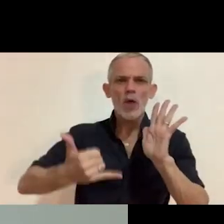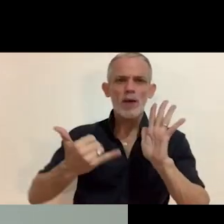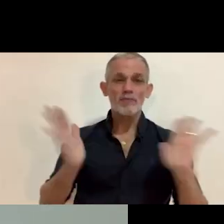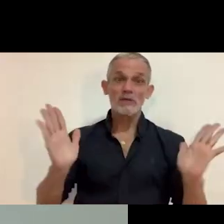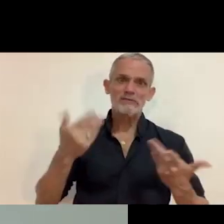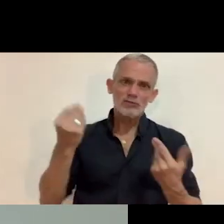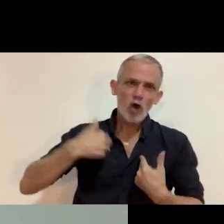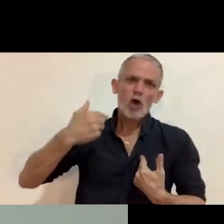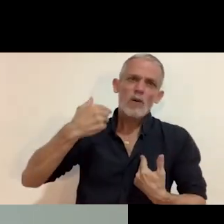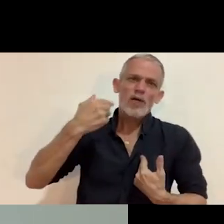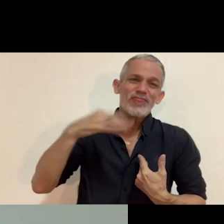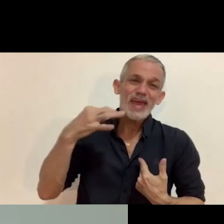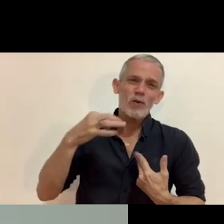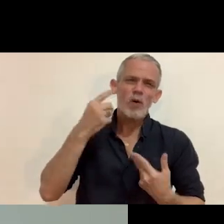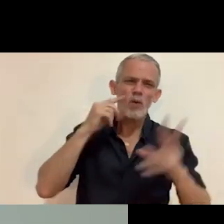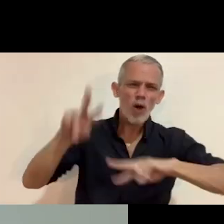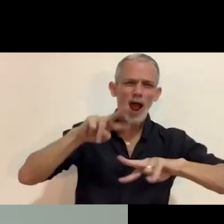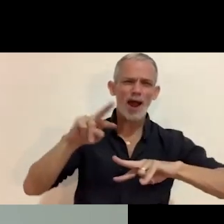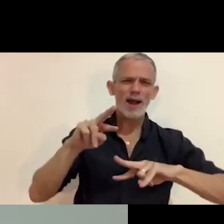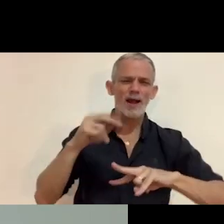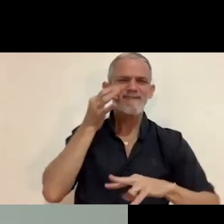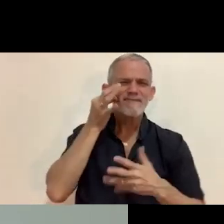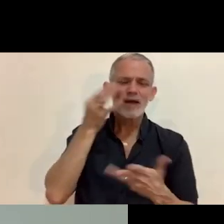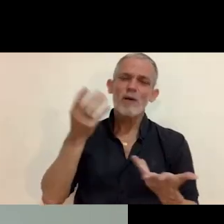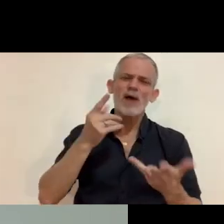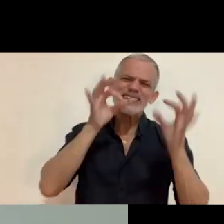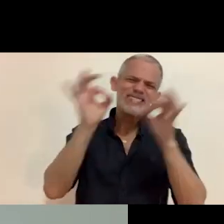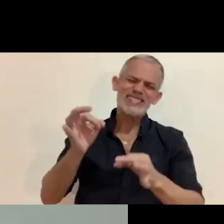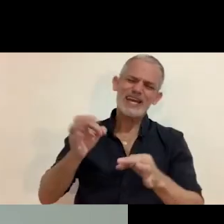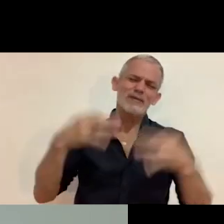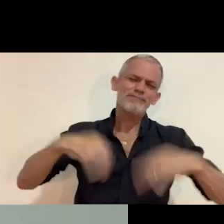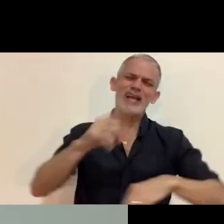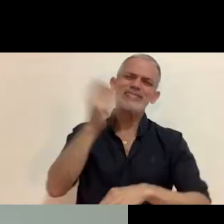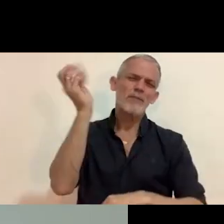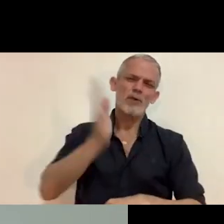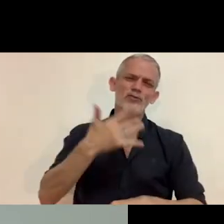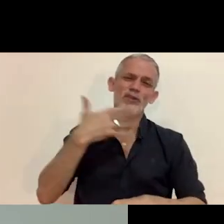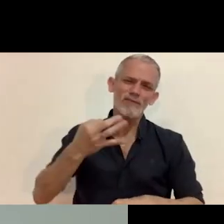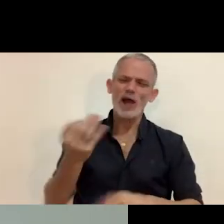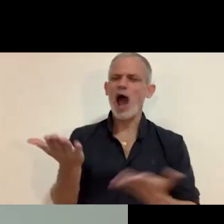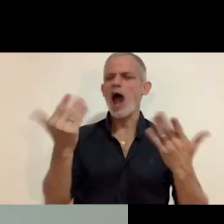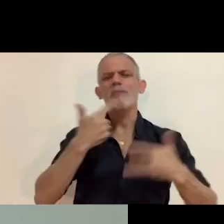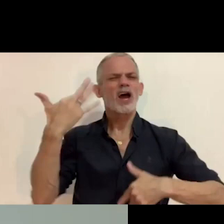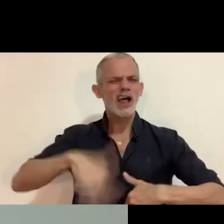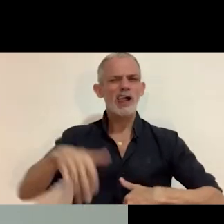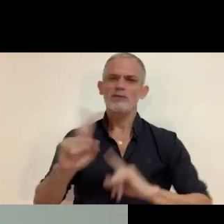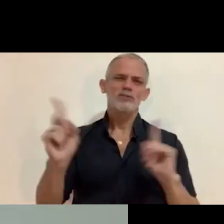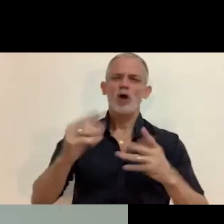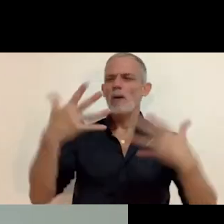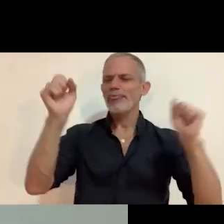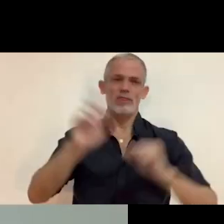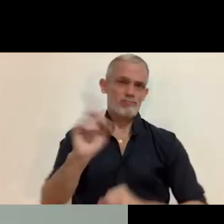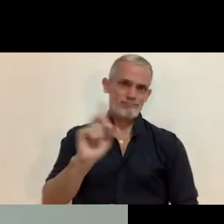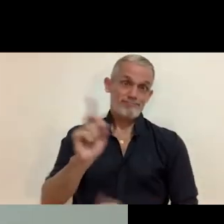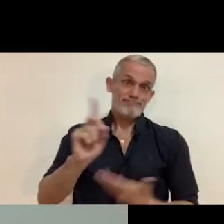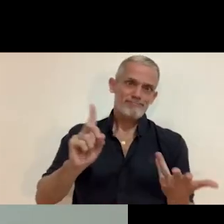lo menos, porque en realidad nunca se llega completamente a la verdad material, pero con